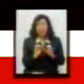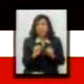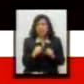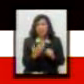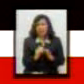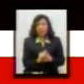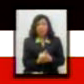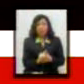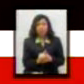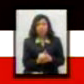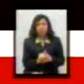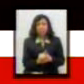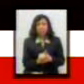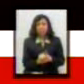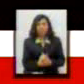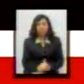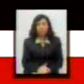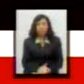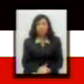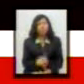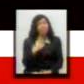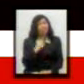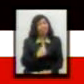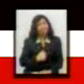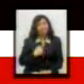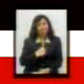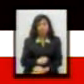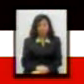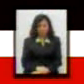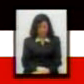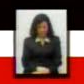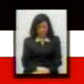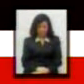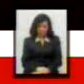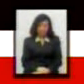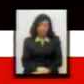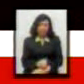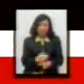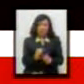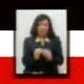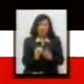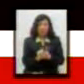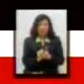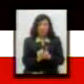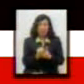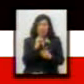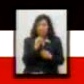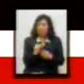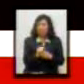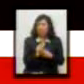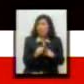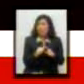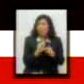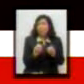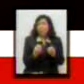en en la currícula lamentablemente no siempre se aplica la forma en que es aplicada depende